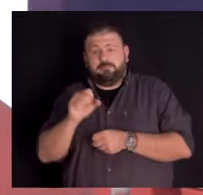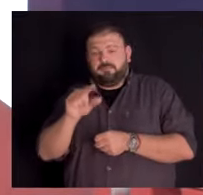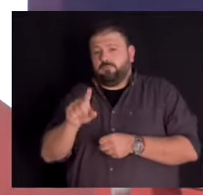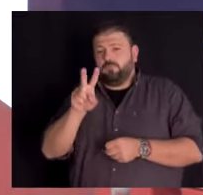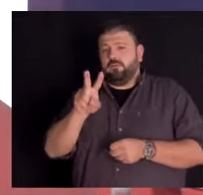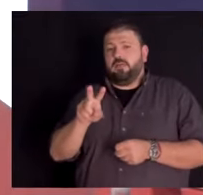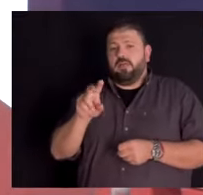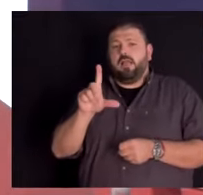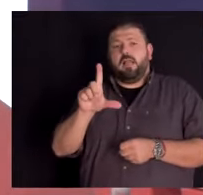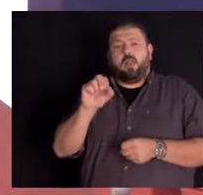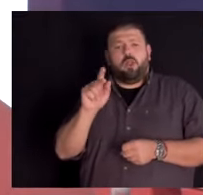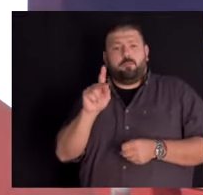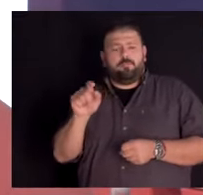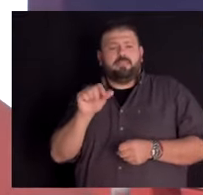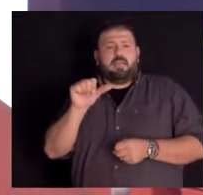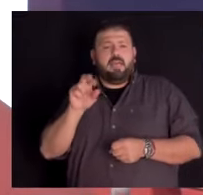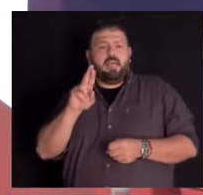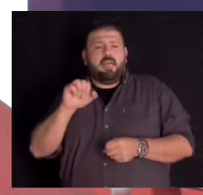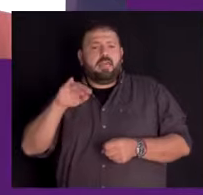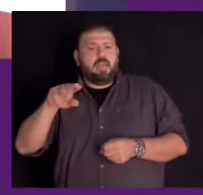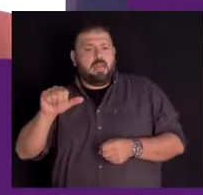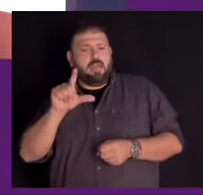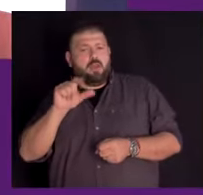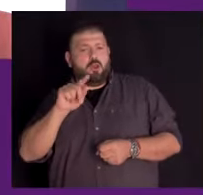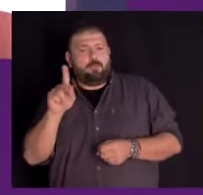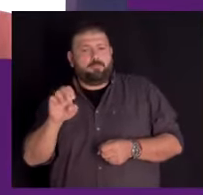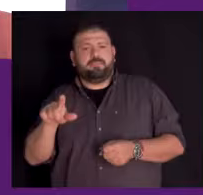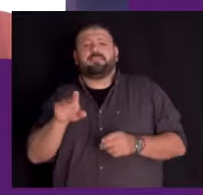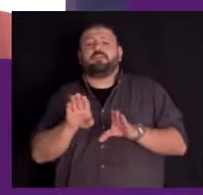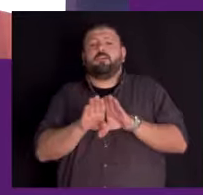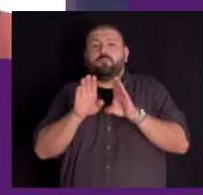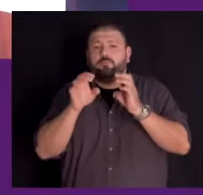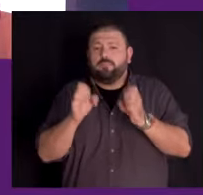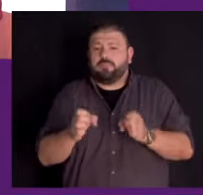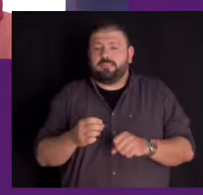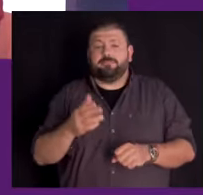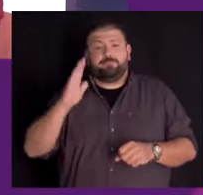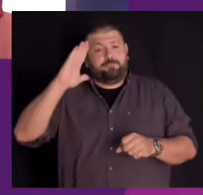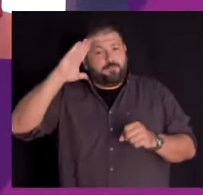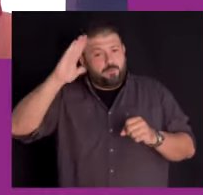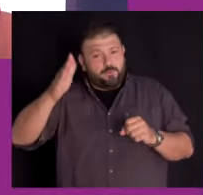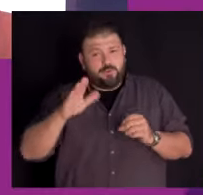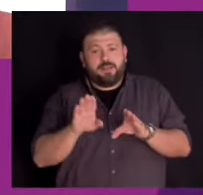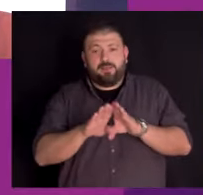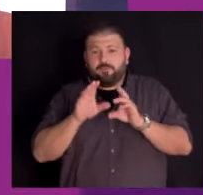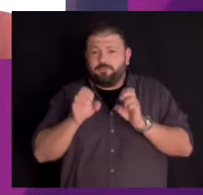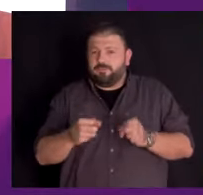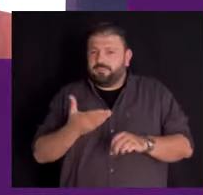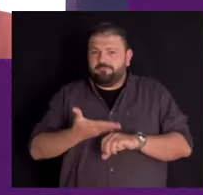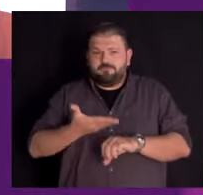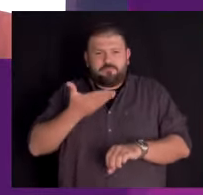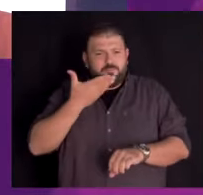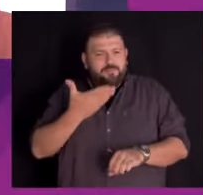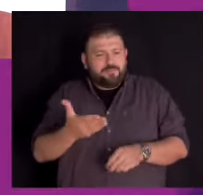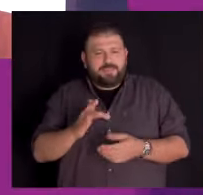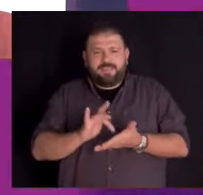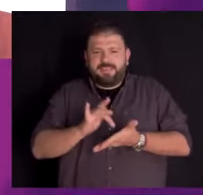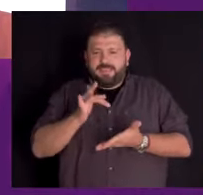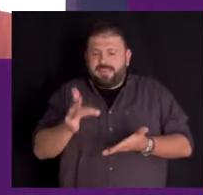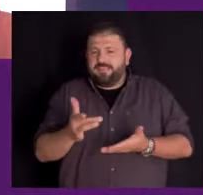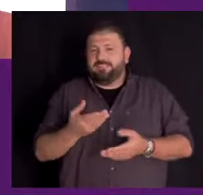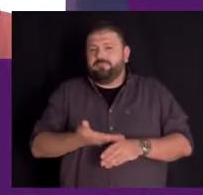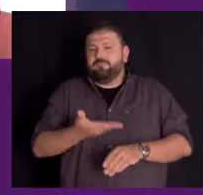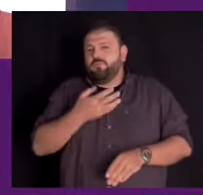verdadero placer tenerla con nosotros. Ariana, ¿cómo estás? Hola, Clau, Eduardo, muy bien, muy contenta,